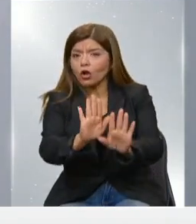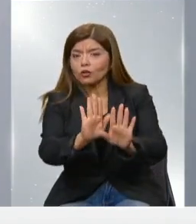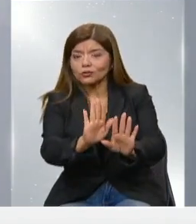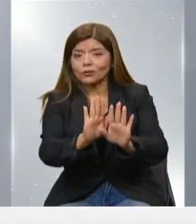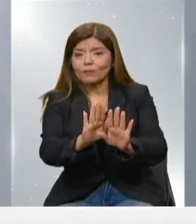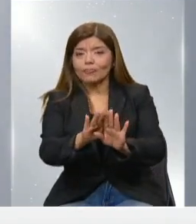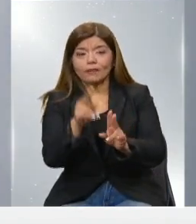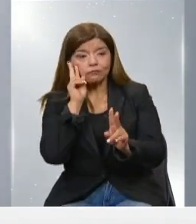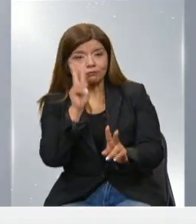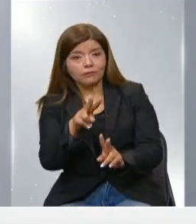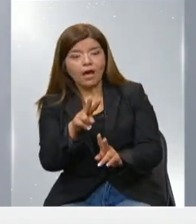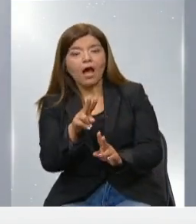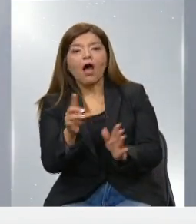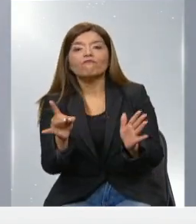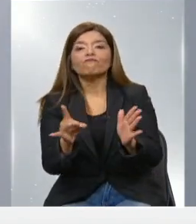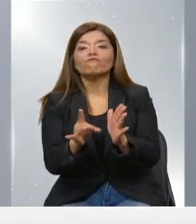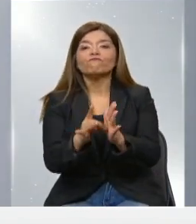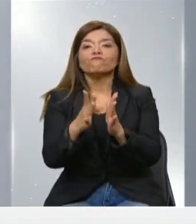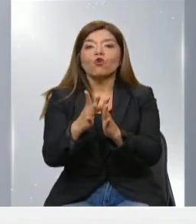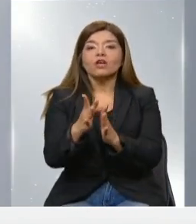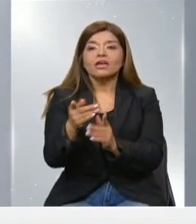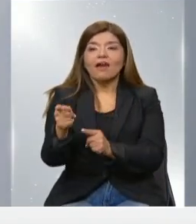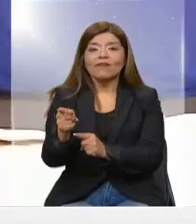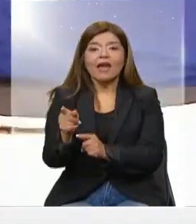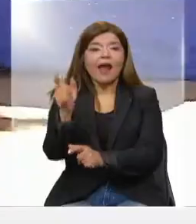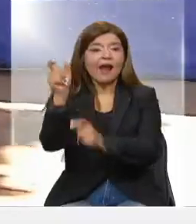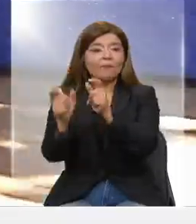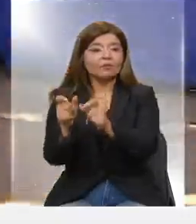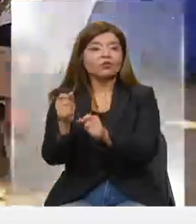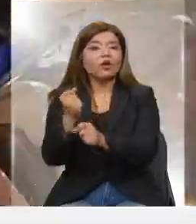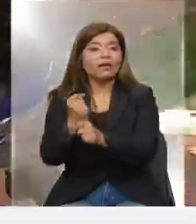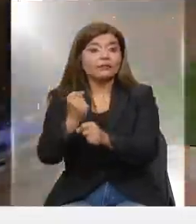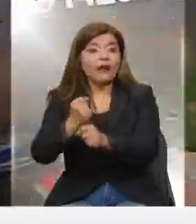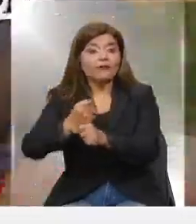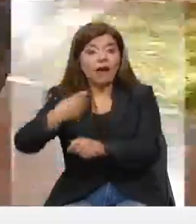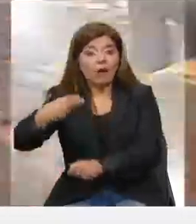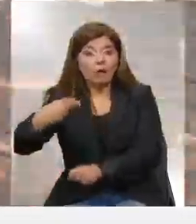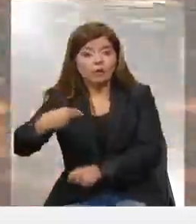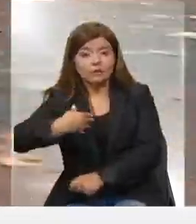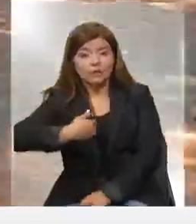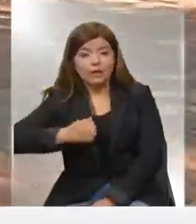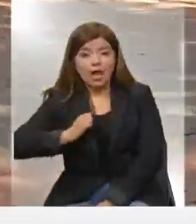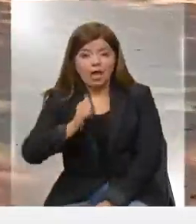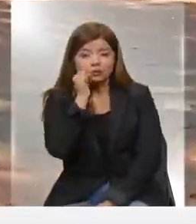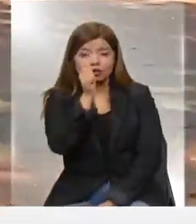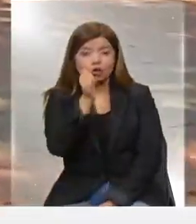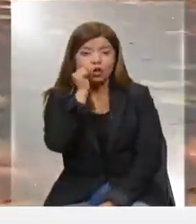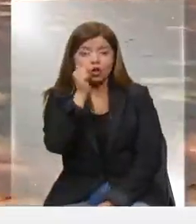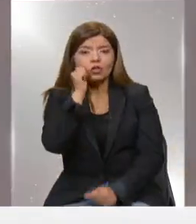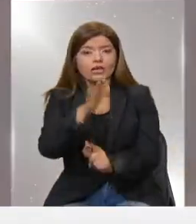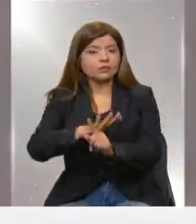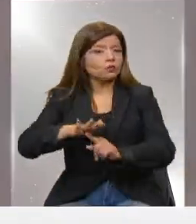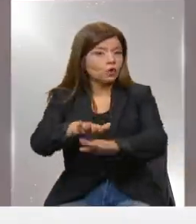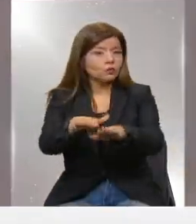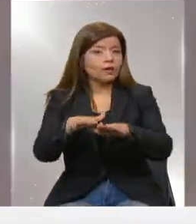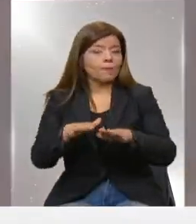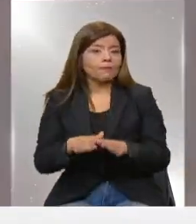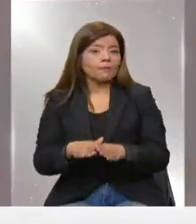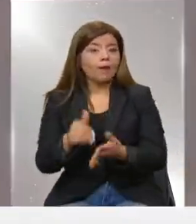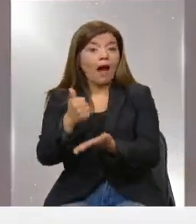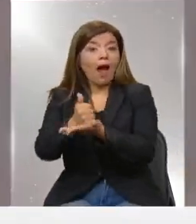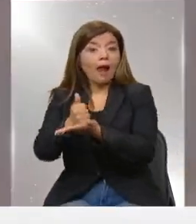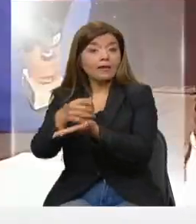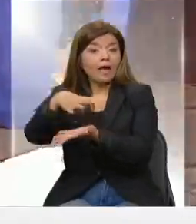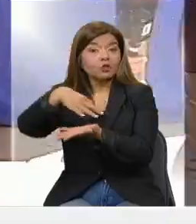Registros que evidencian la vulnerabilidad con que trabajan los fiscalizadores municipales, quienes se exponen todos los días a situaciones como estas. El alcalde de